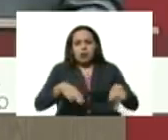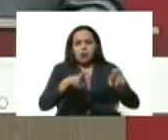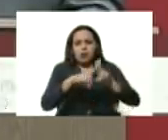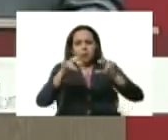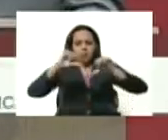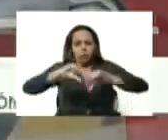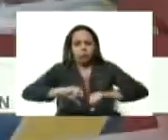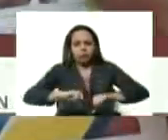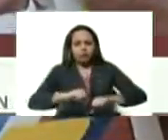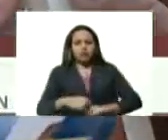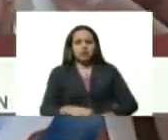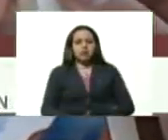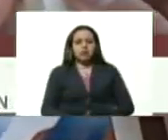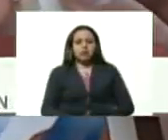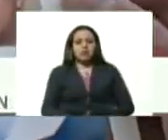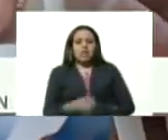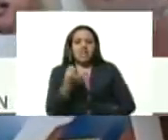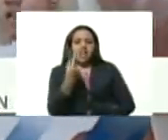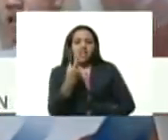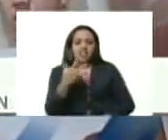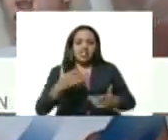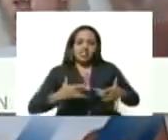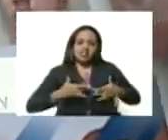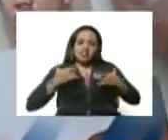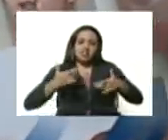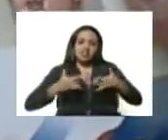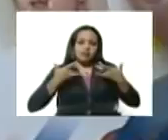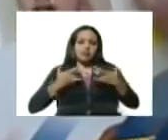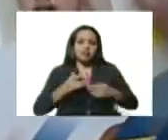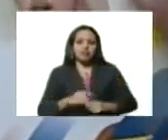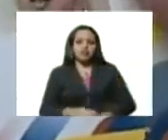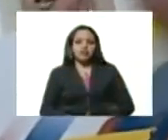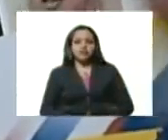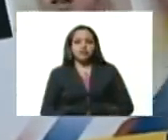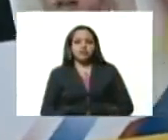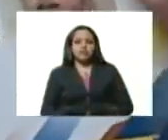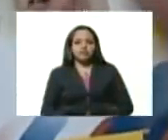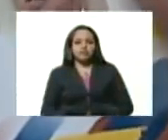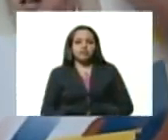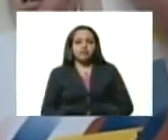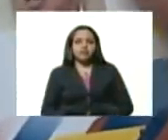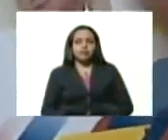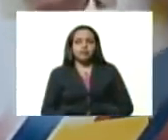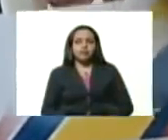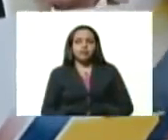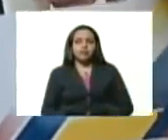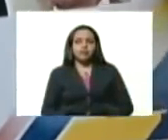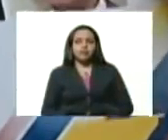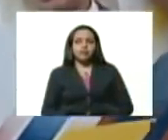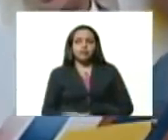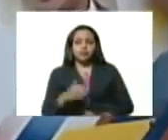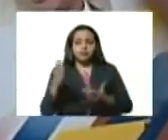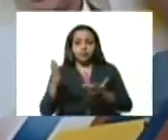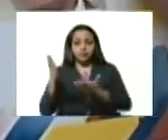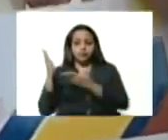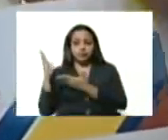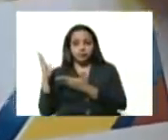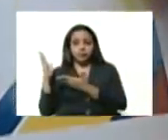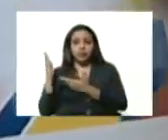ausencia completa de escrúpulos de Leopoldo López y Juan Guaidó. Dicen